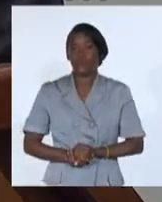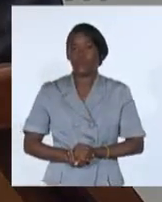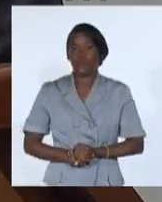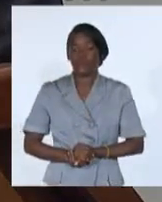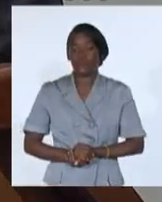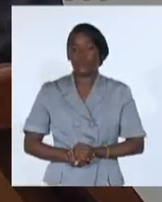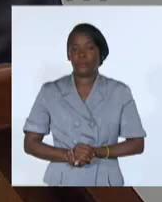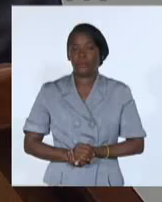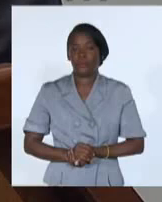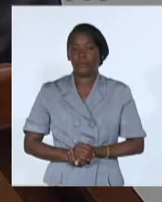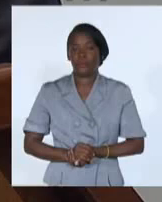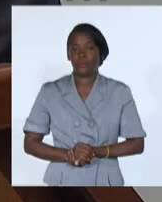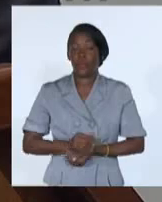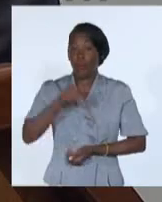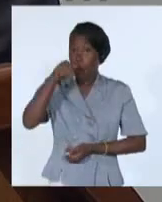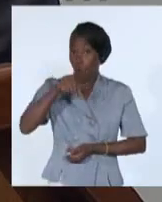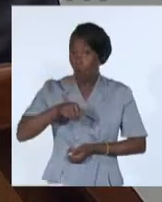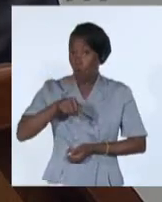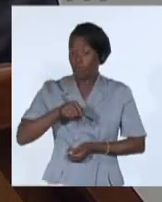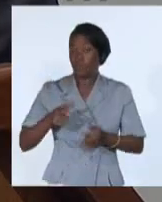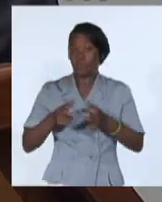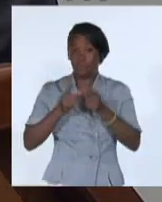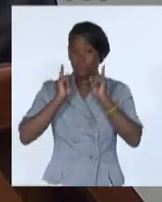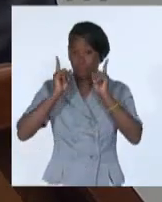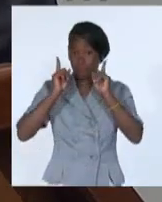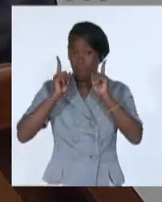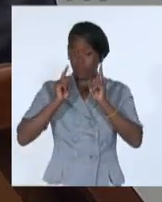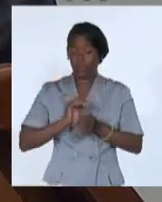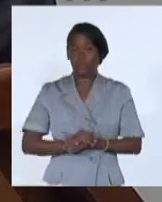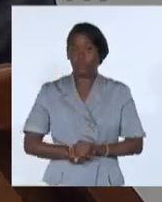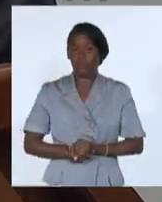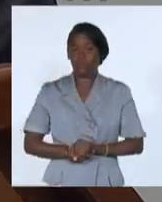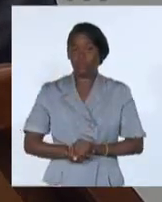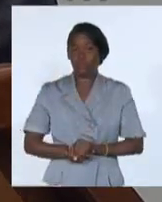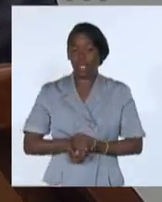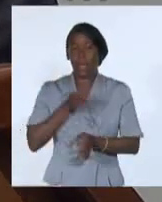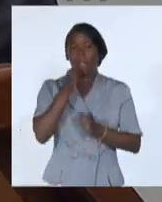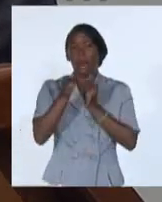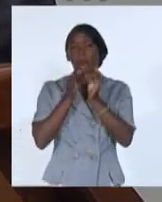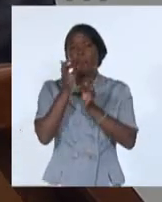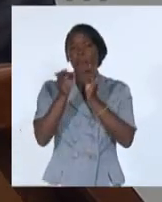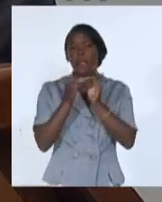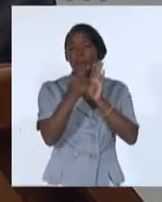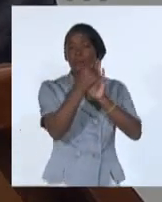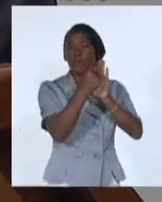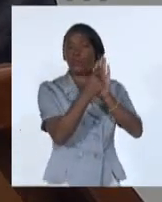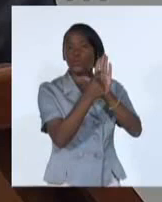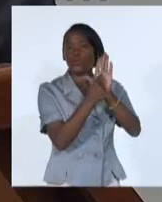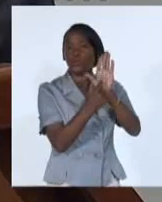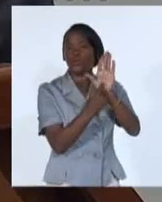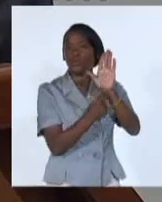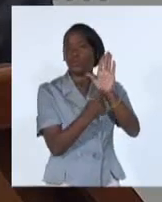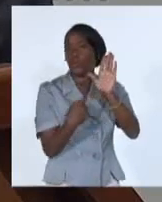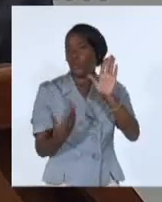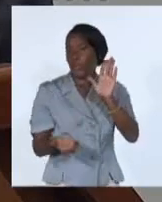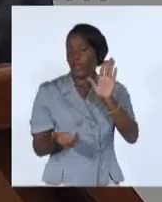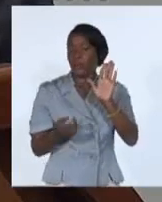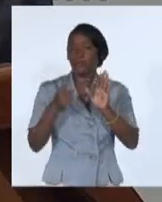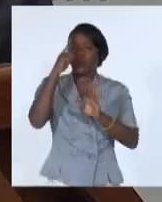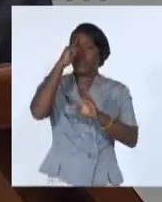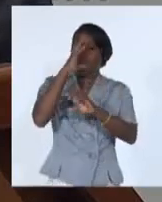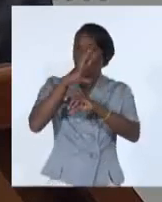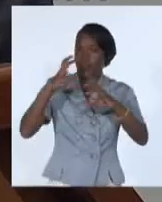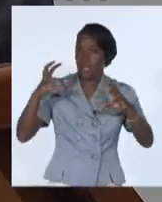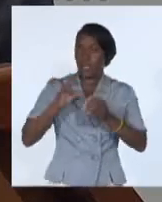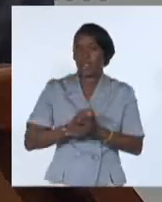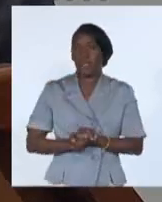Volviendo al encuentro de hoy, la ciencia y la tecnología pueden crear la solidaridad, solucionar problemas comunes y ayudar